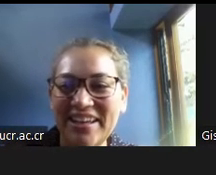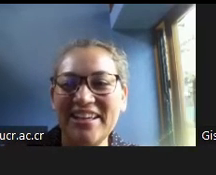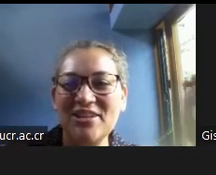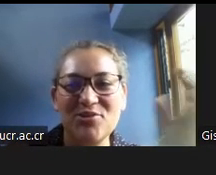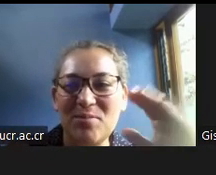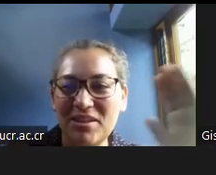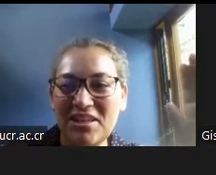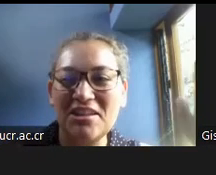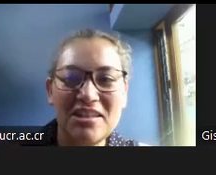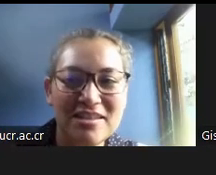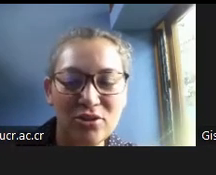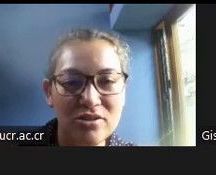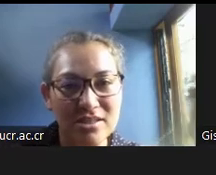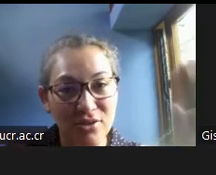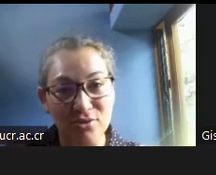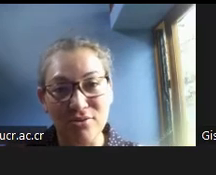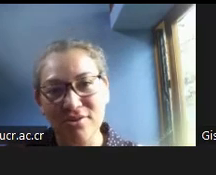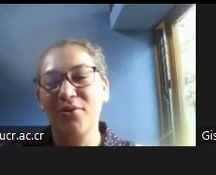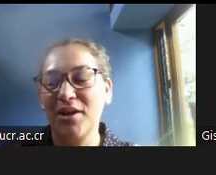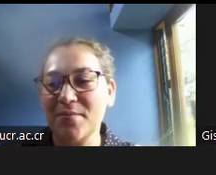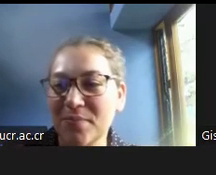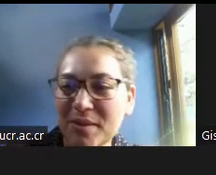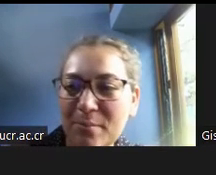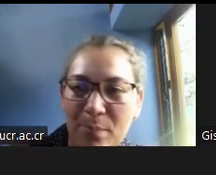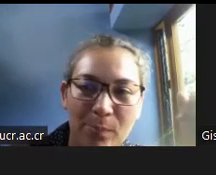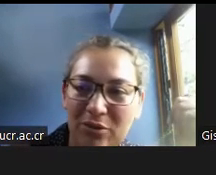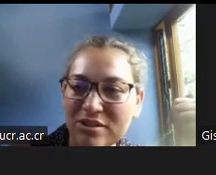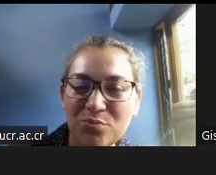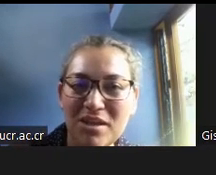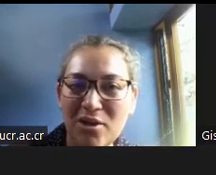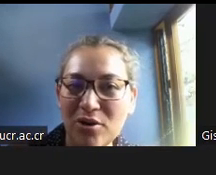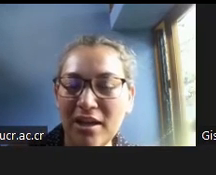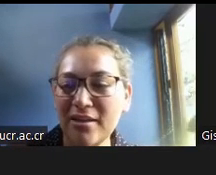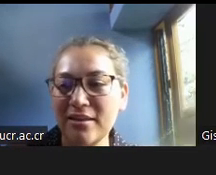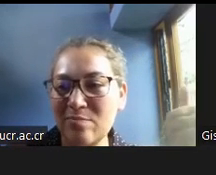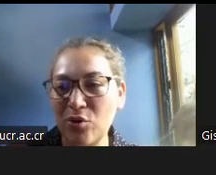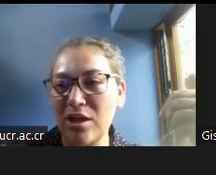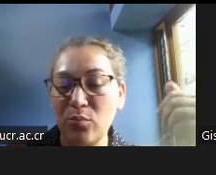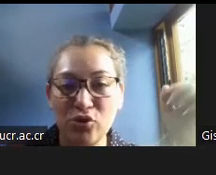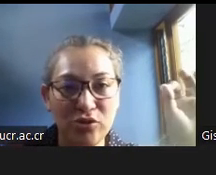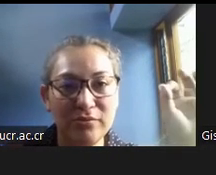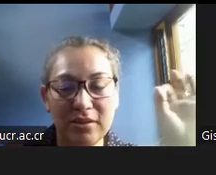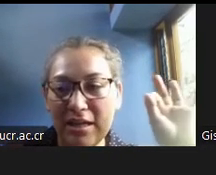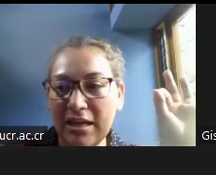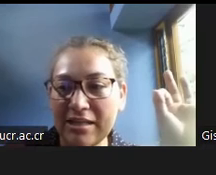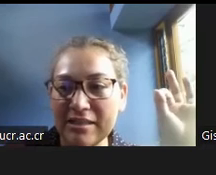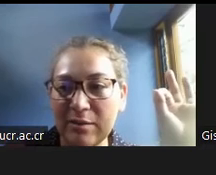que quedé, solamente entendí insectos y Estados Unidos. Okay. Entonces es un video que, por ejemplo,